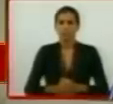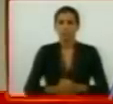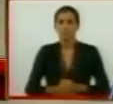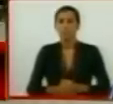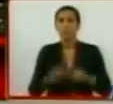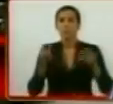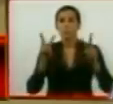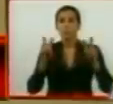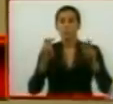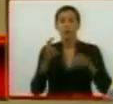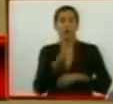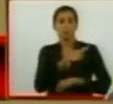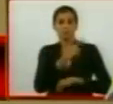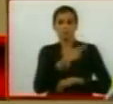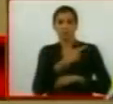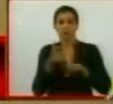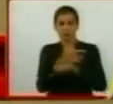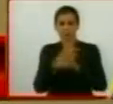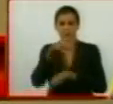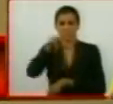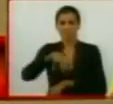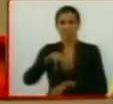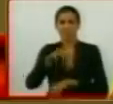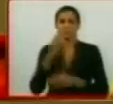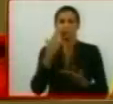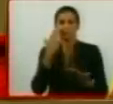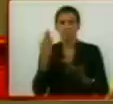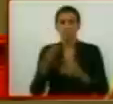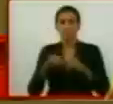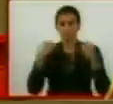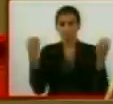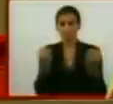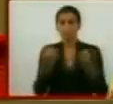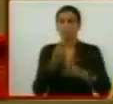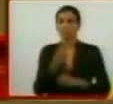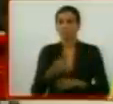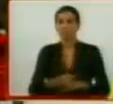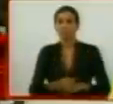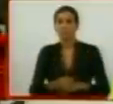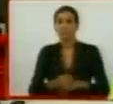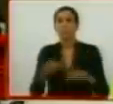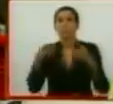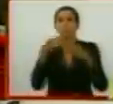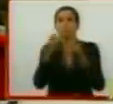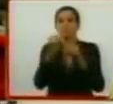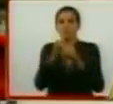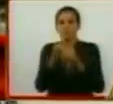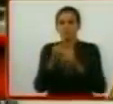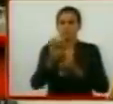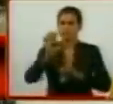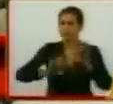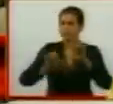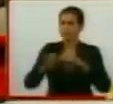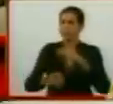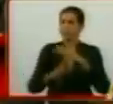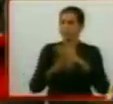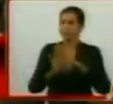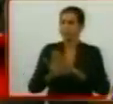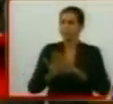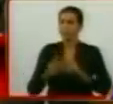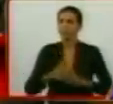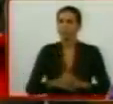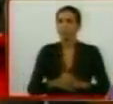Las nuevas autoridades de esta dependencia comunicacional de la gobernación informaron que la nómina conformada será evaluada. Aquí hay una nómina